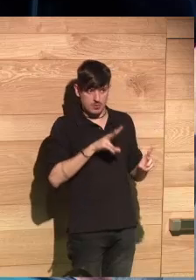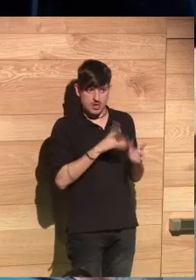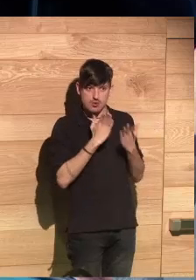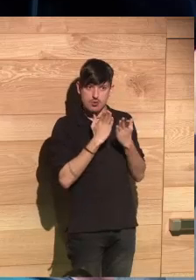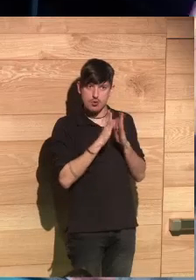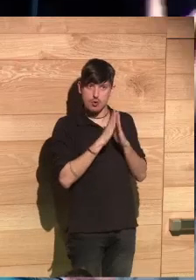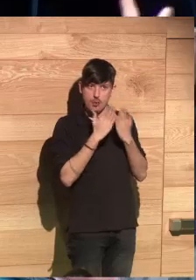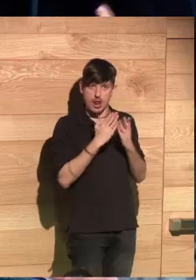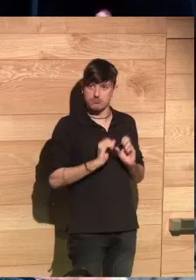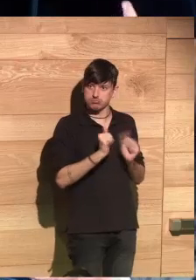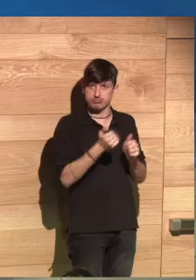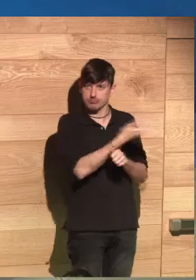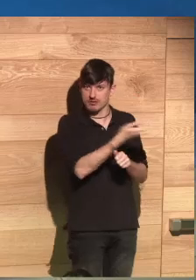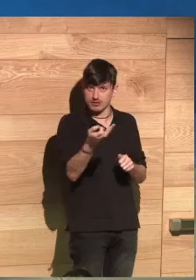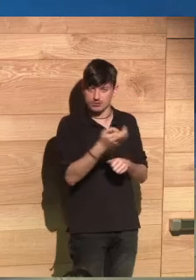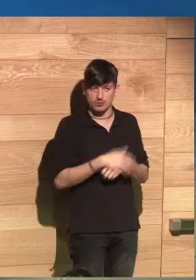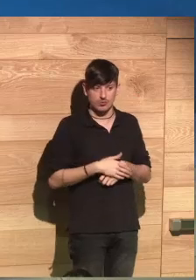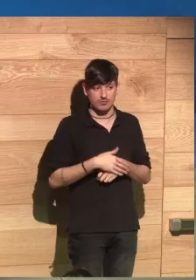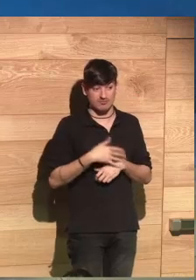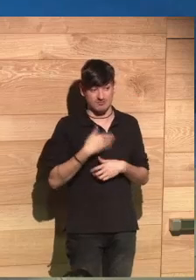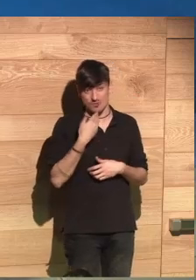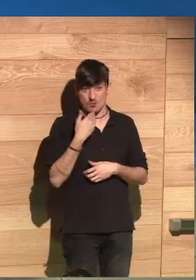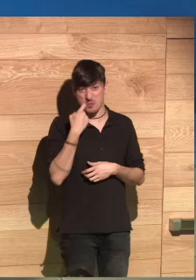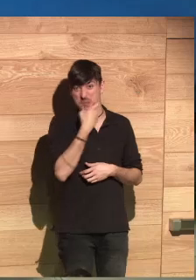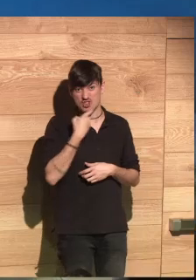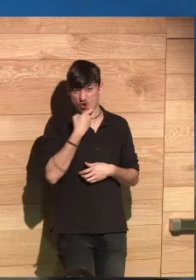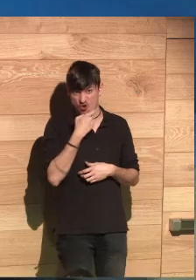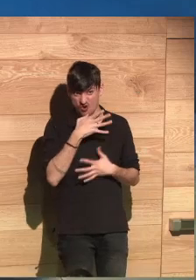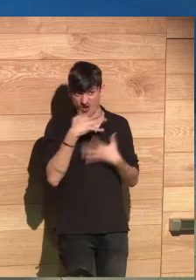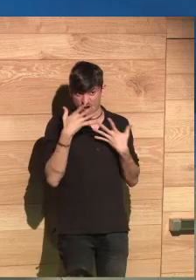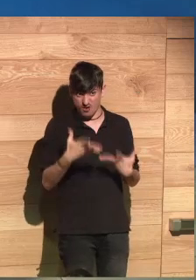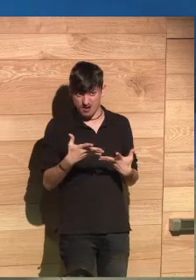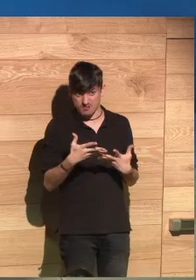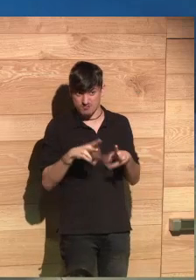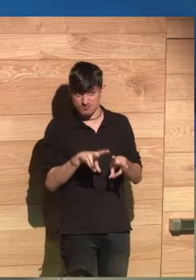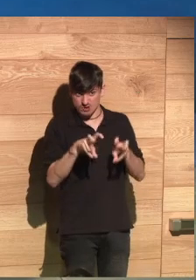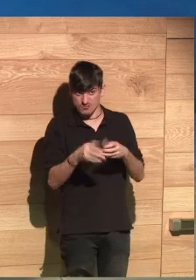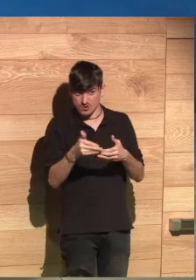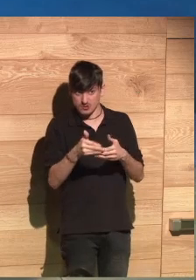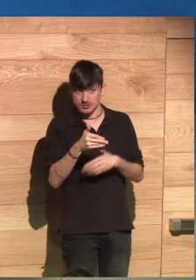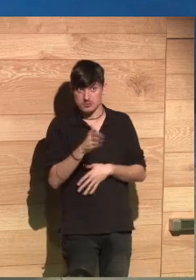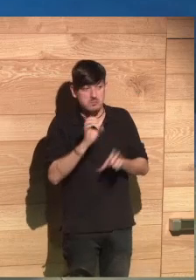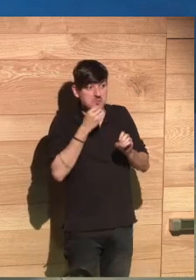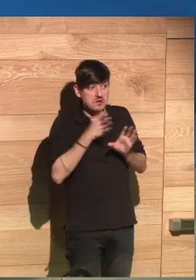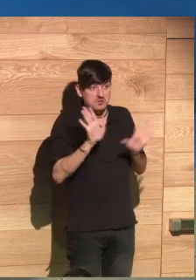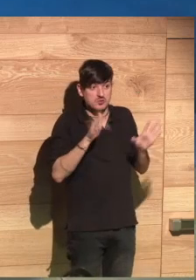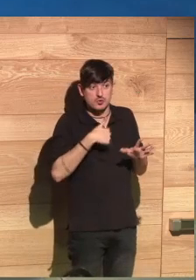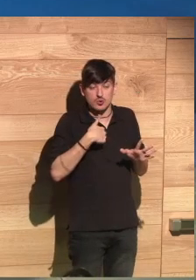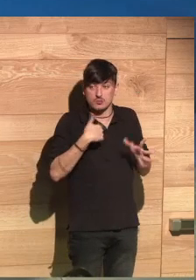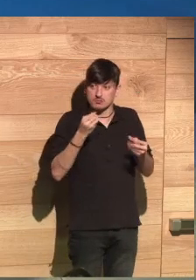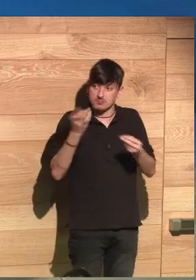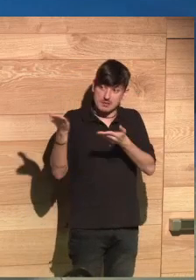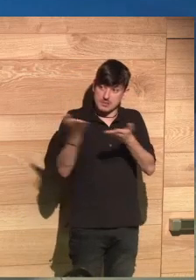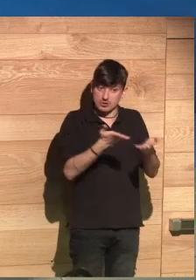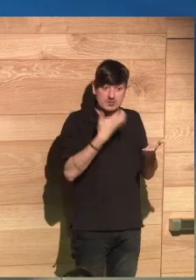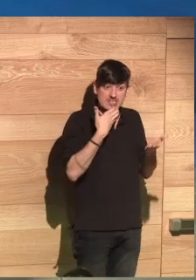novela. Que son como nuestros mitos contemporáneos. Exacto. En buena medida, ¿no? Bueno, pues yo les invito a todos,